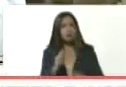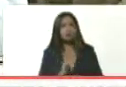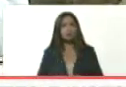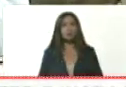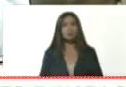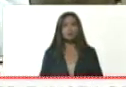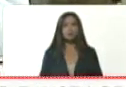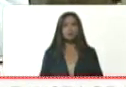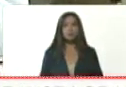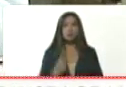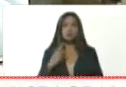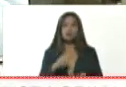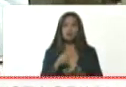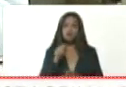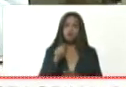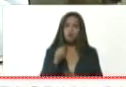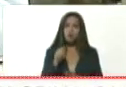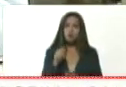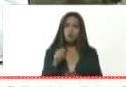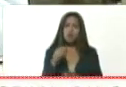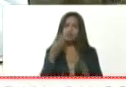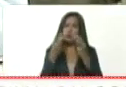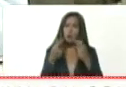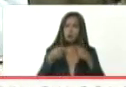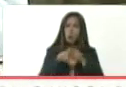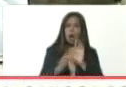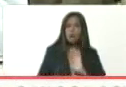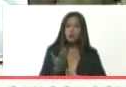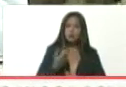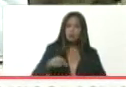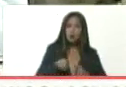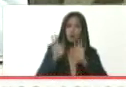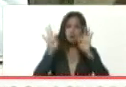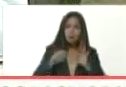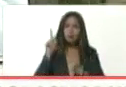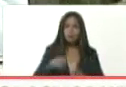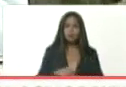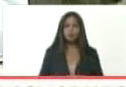aquí también hay un punto de cuenta bien importante